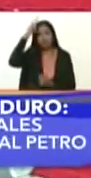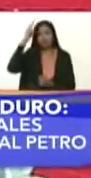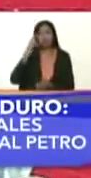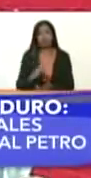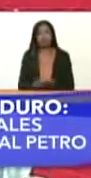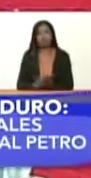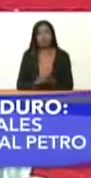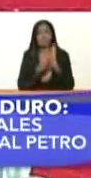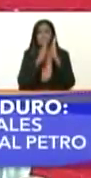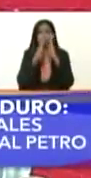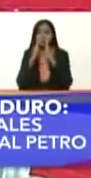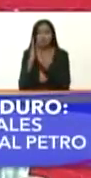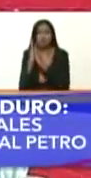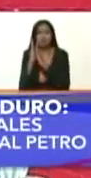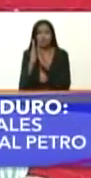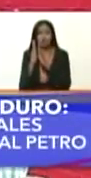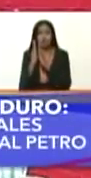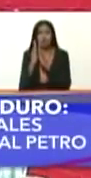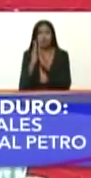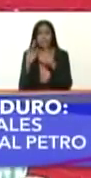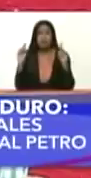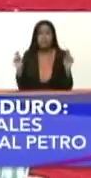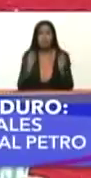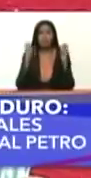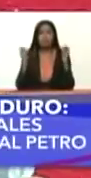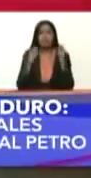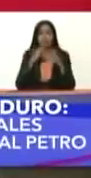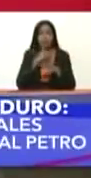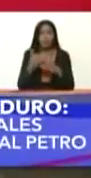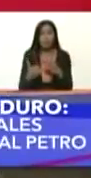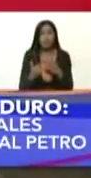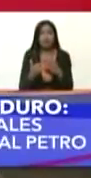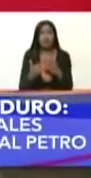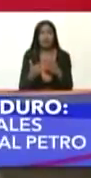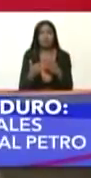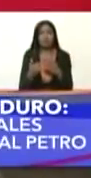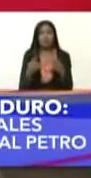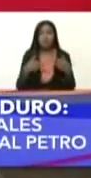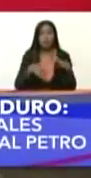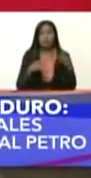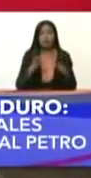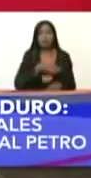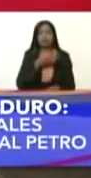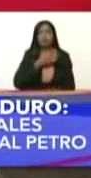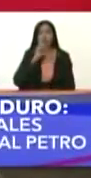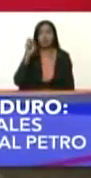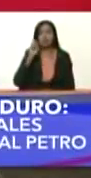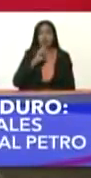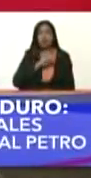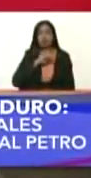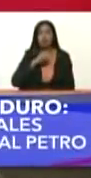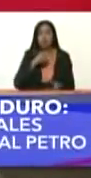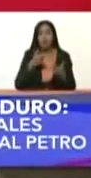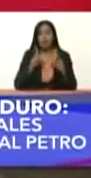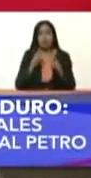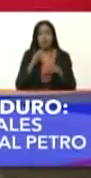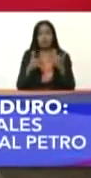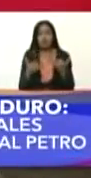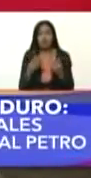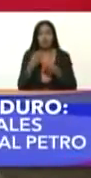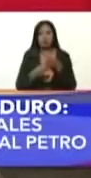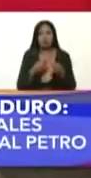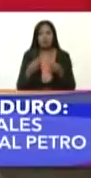para ordenar este reimpulso del plan de la Guayana Socialista. La tenemos lista, la tenemos